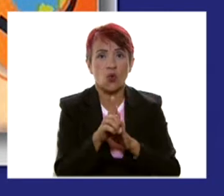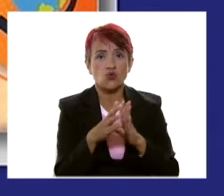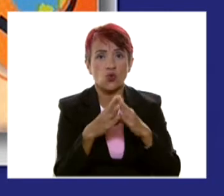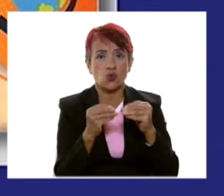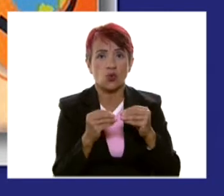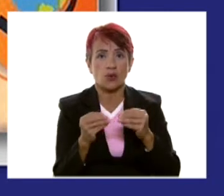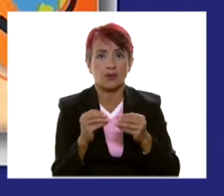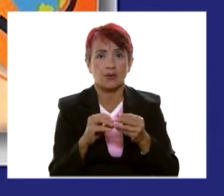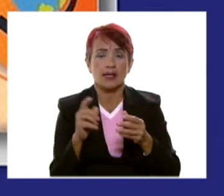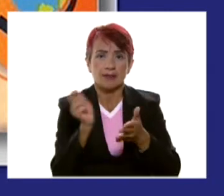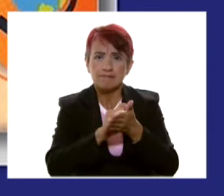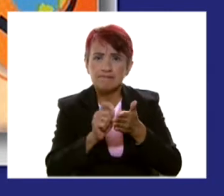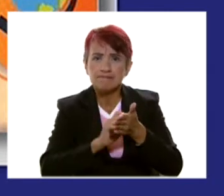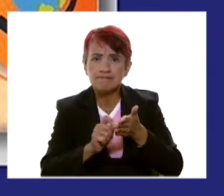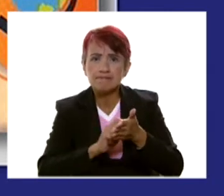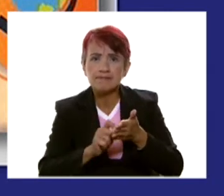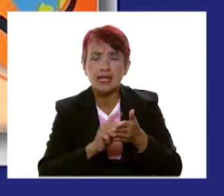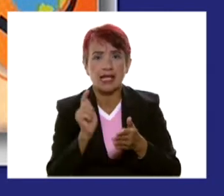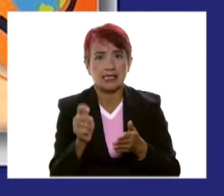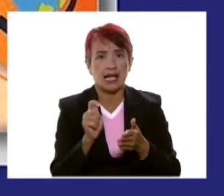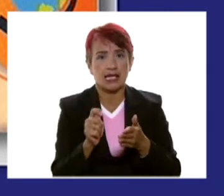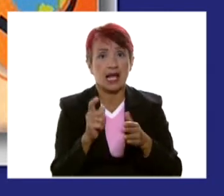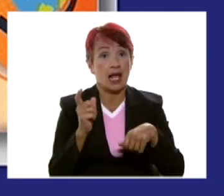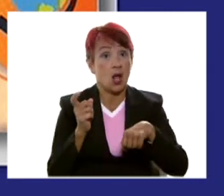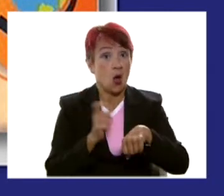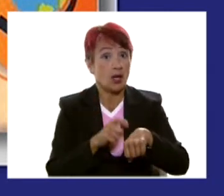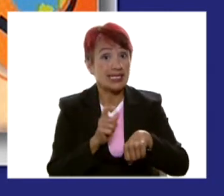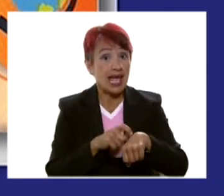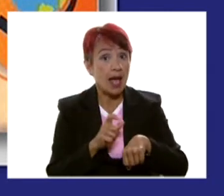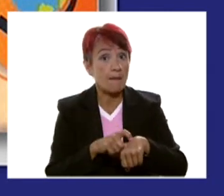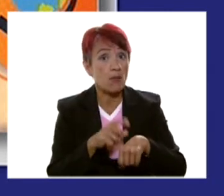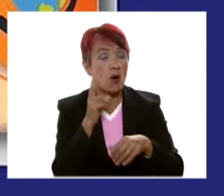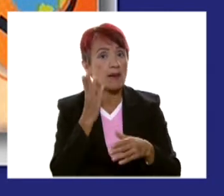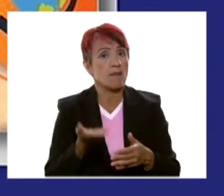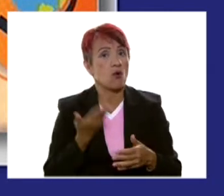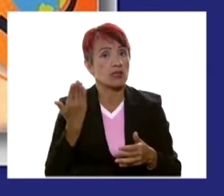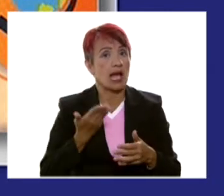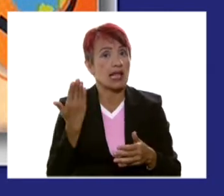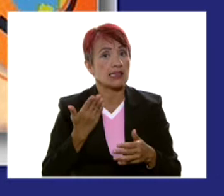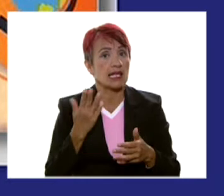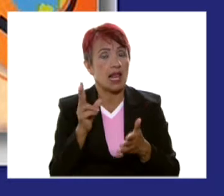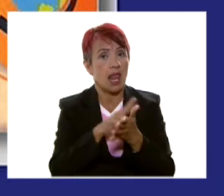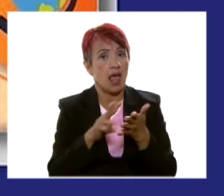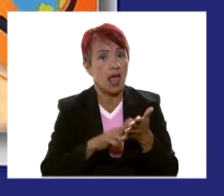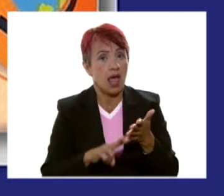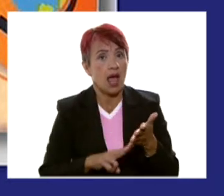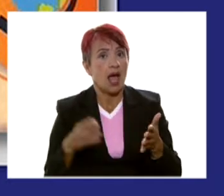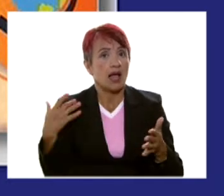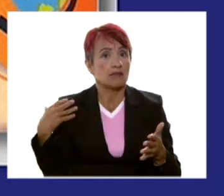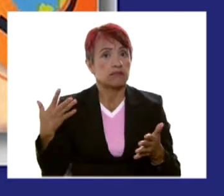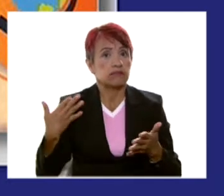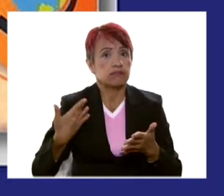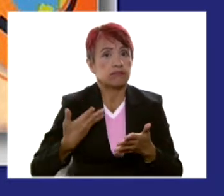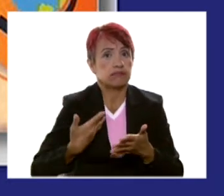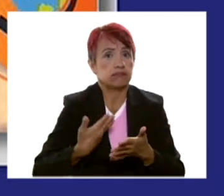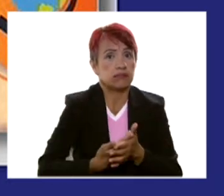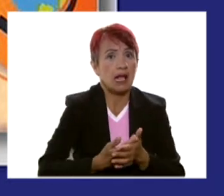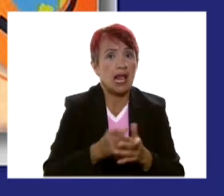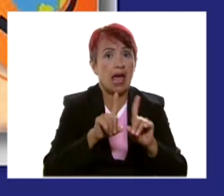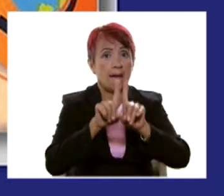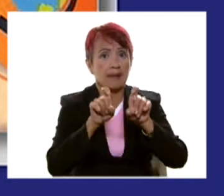Recuerden, vamos a tener siempre una definición de los tiempos. Es importante que la lean, que la entiendan. Luego vamos a tener las preguntas o